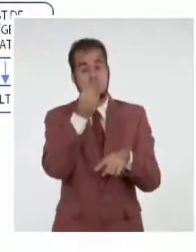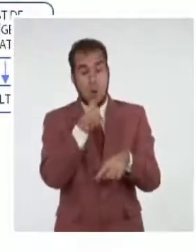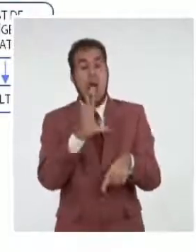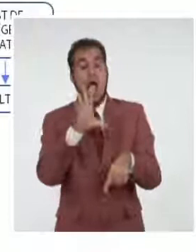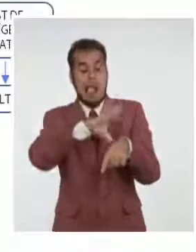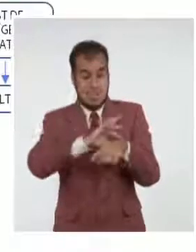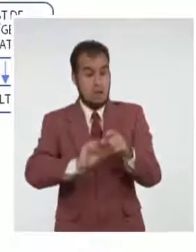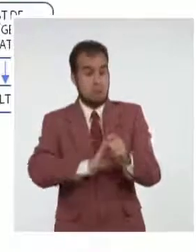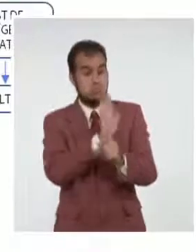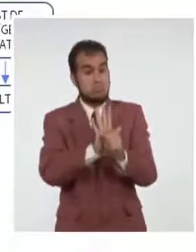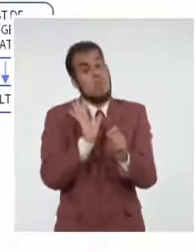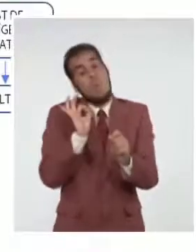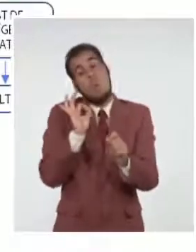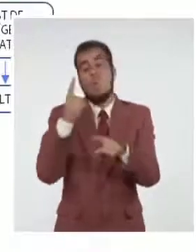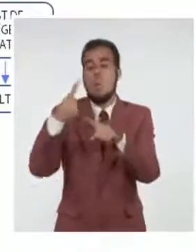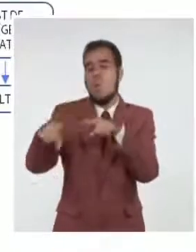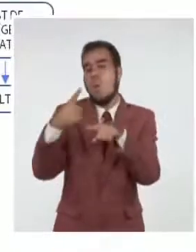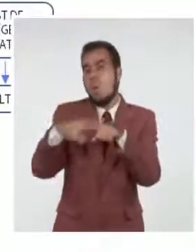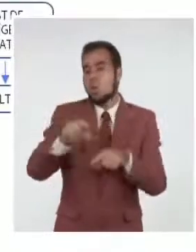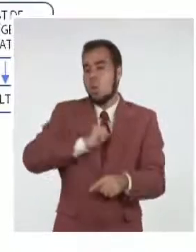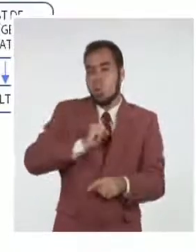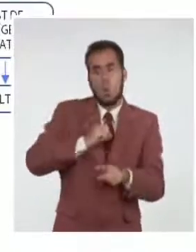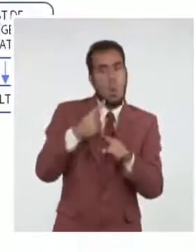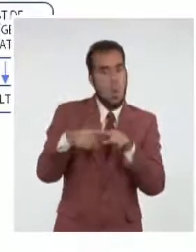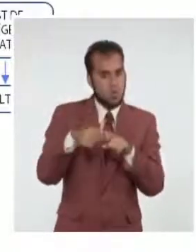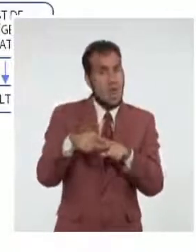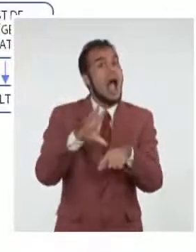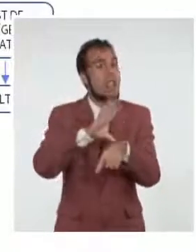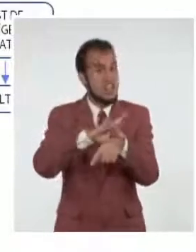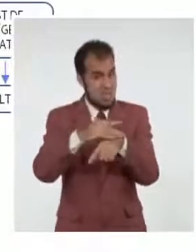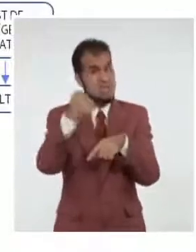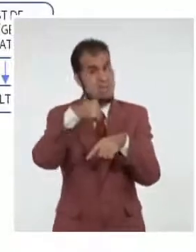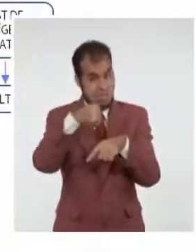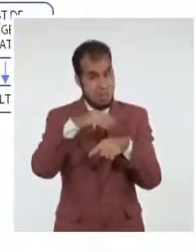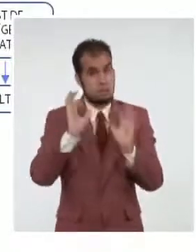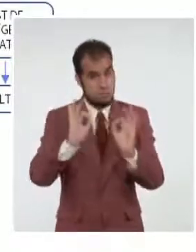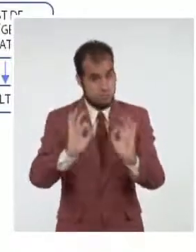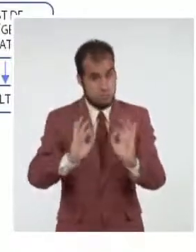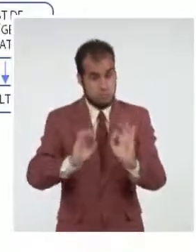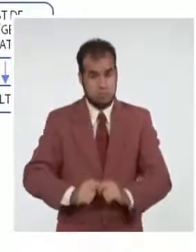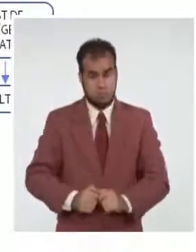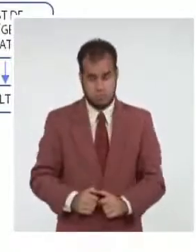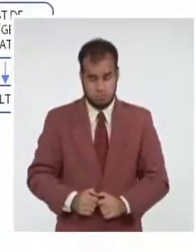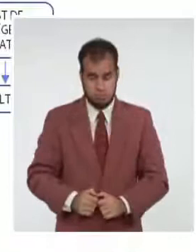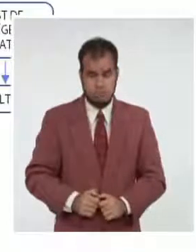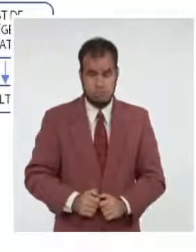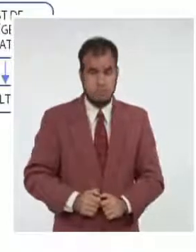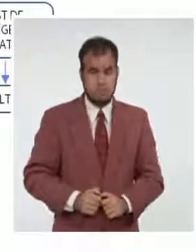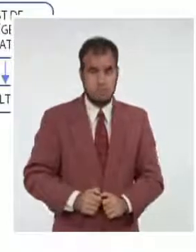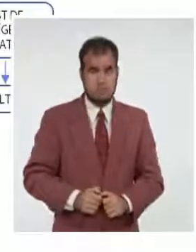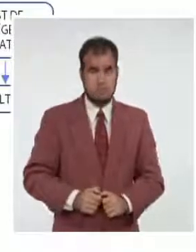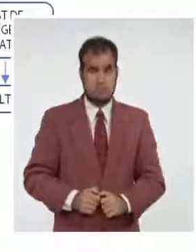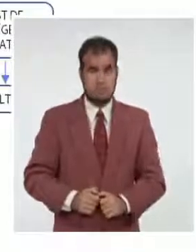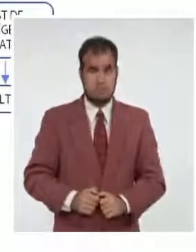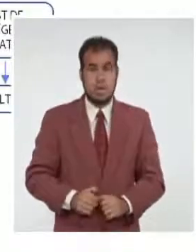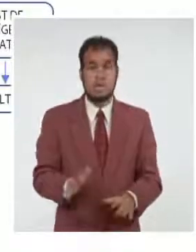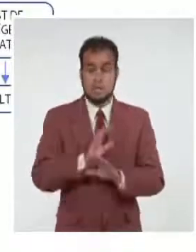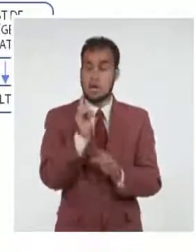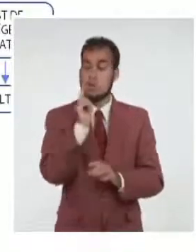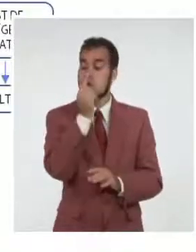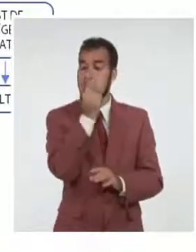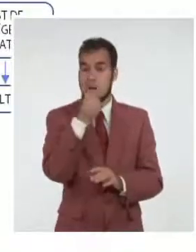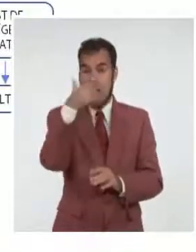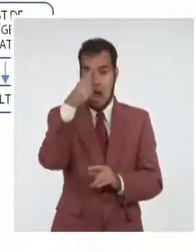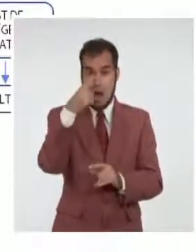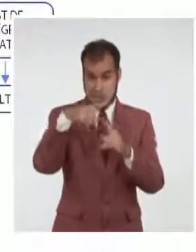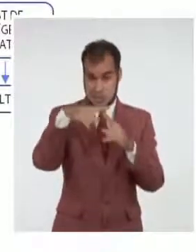o tiene otras cosas, pero está enfermo, tiene parte de que tiene síntomas. Con ese test de antígeno que tiene que estar allí,